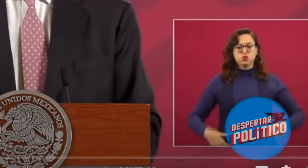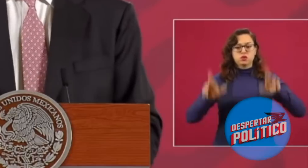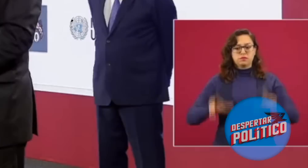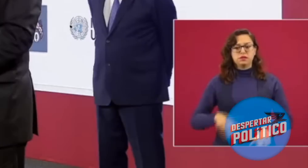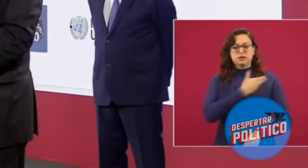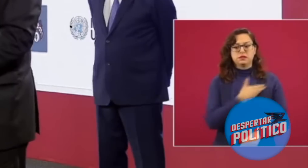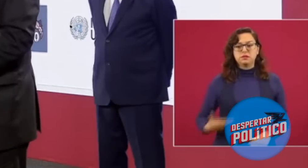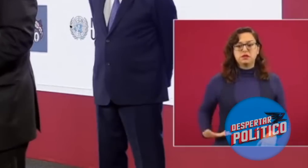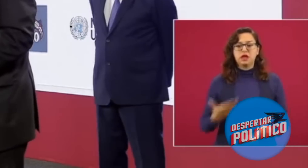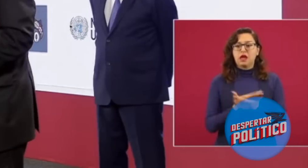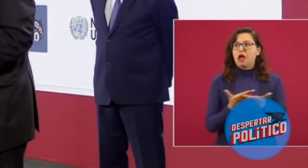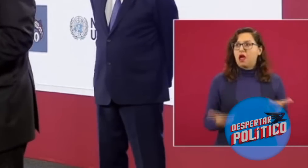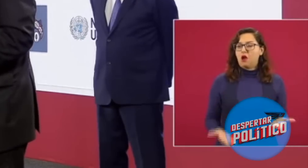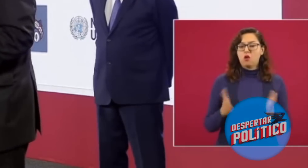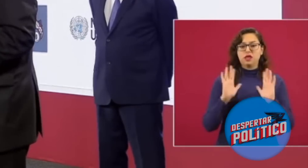multilateral